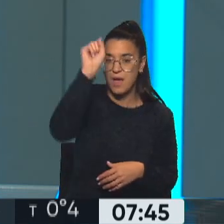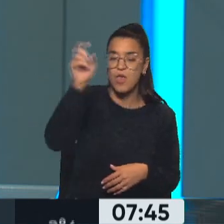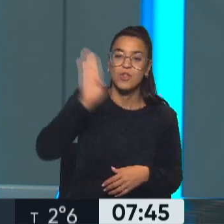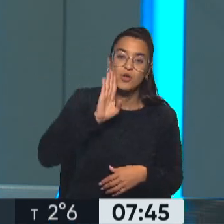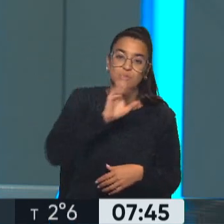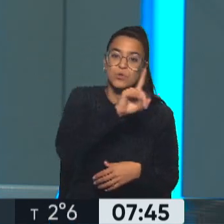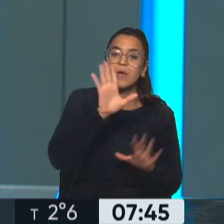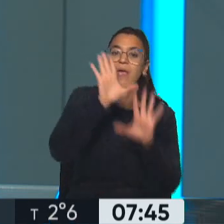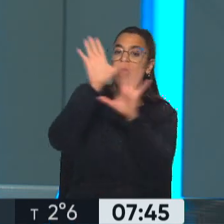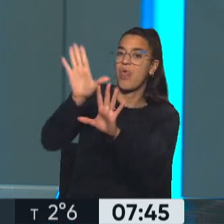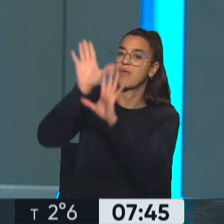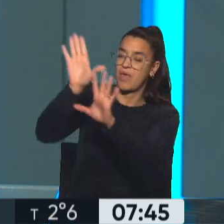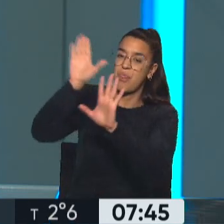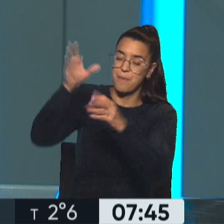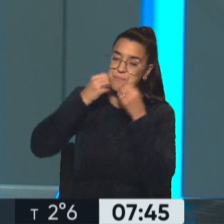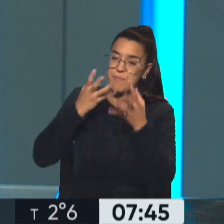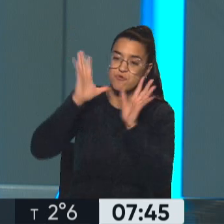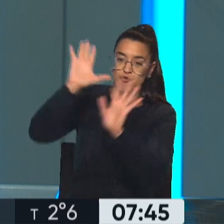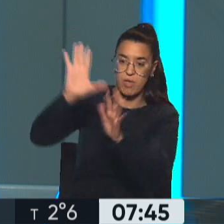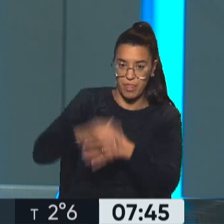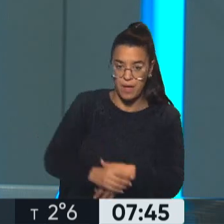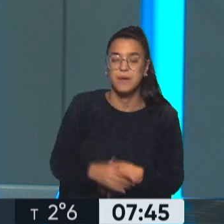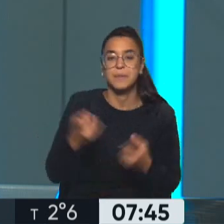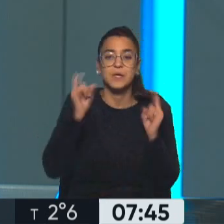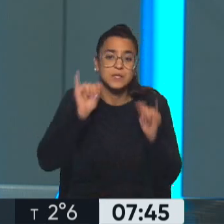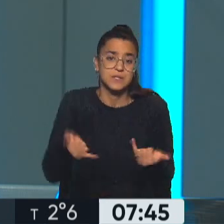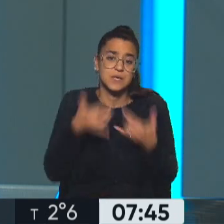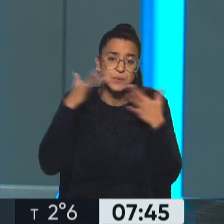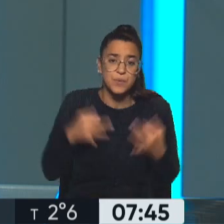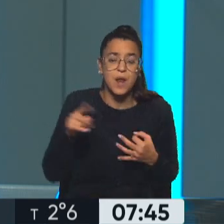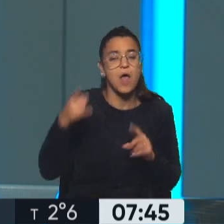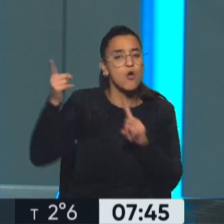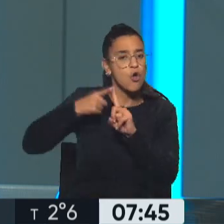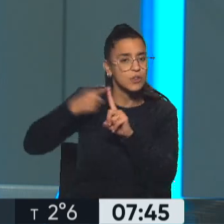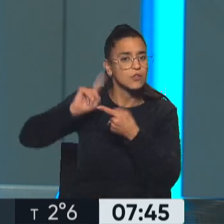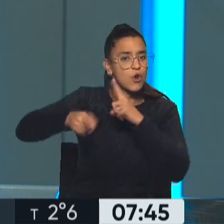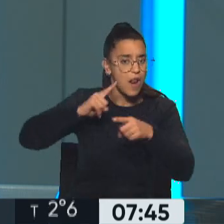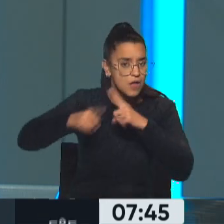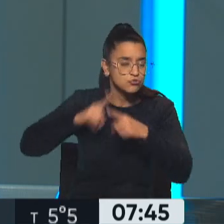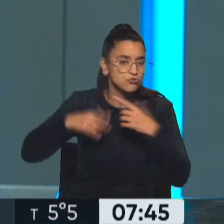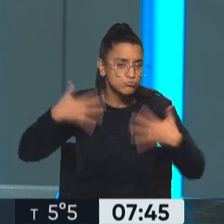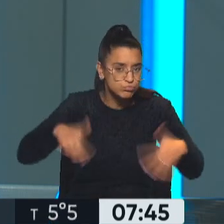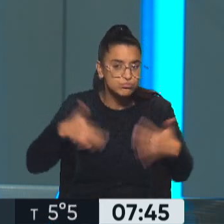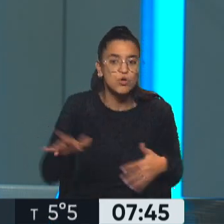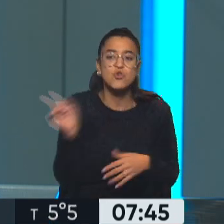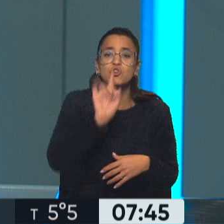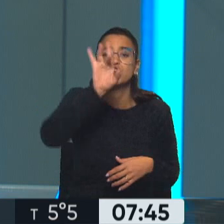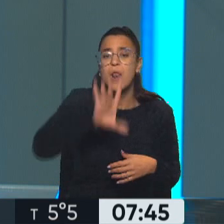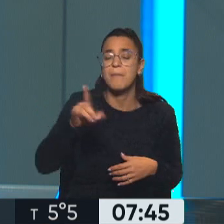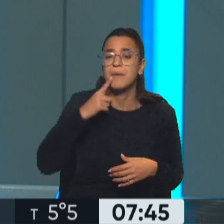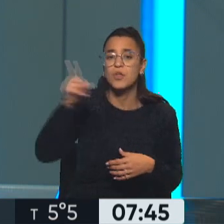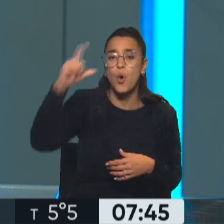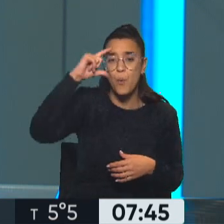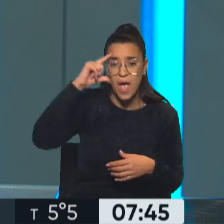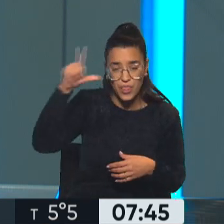Estados Unidos quedó de alguna manera postergado. Pero sí es cierto que tiene una relación muy cercana, no solamente con